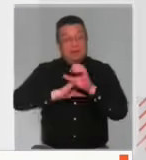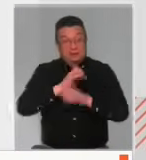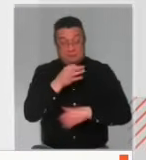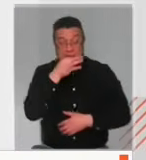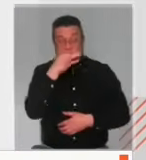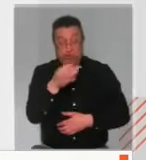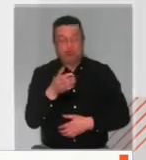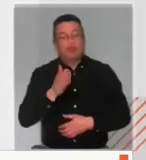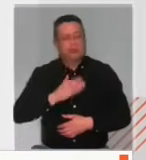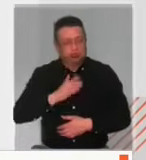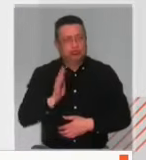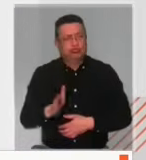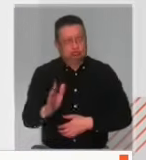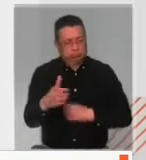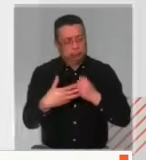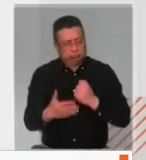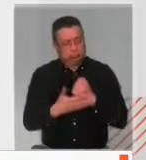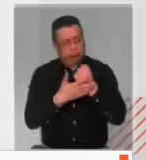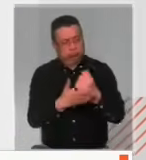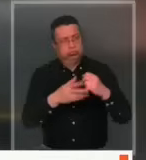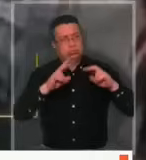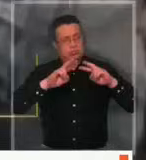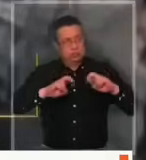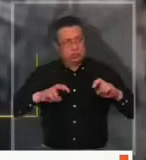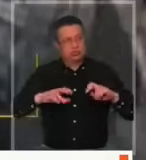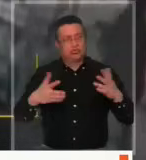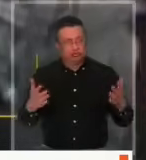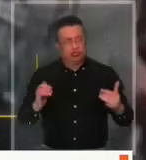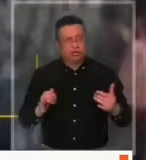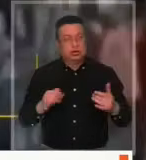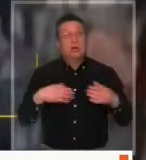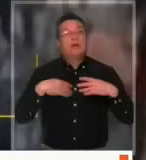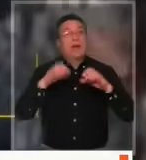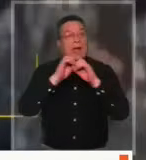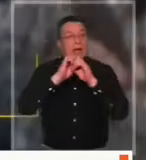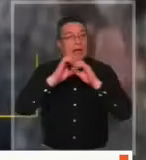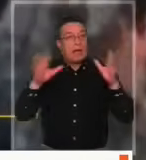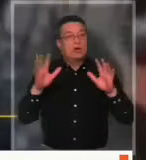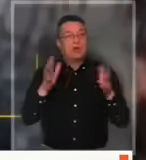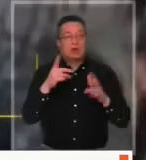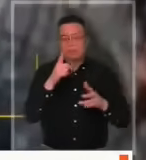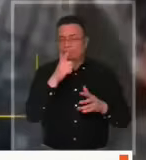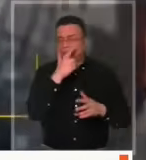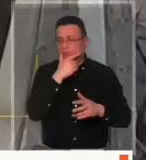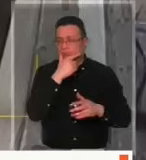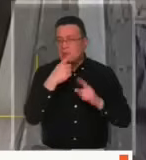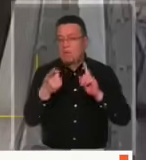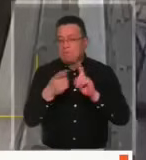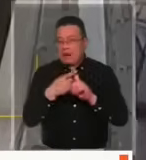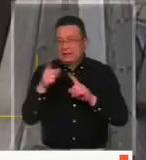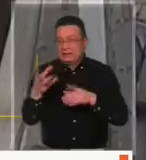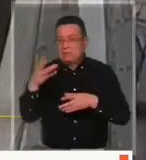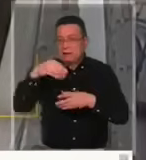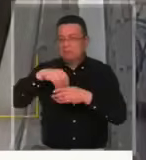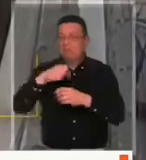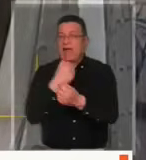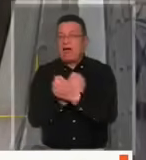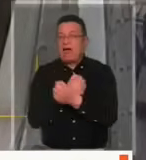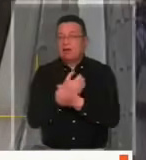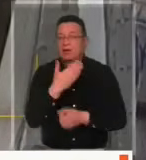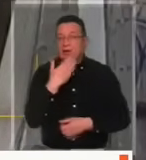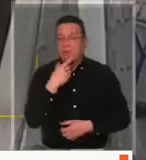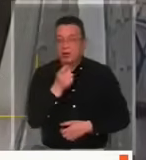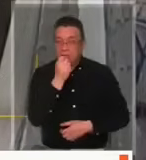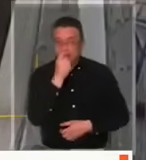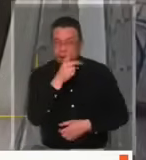está y seguirá cooperando con la investigación, una que también deberá esclarecer la presunta participación de carabineros, algo que fue denunciado